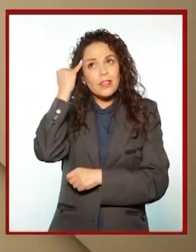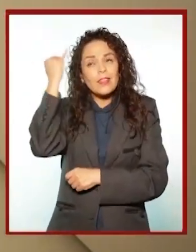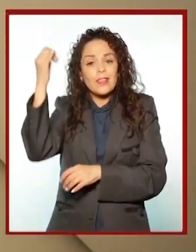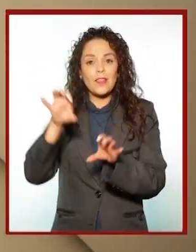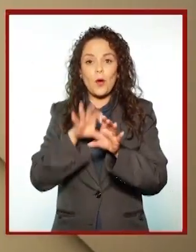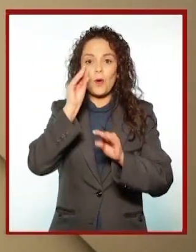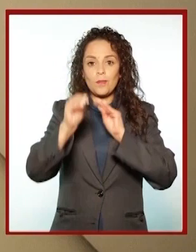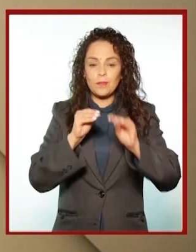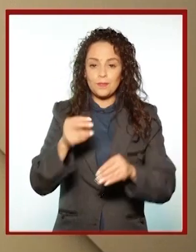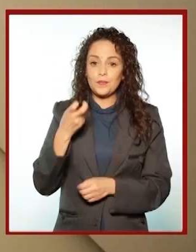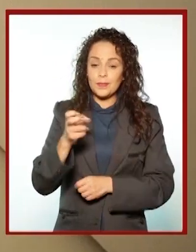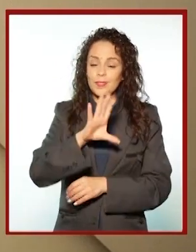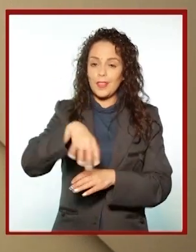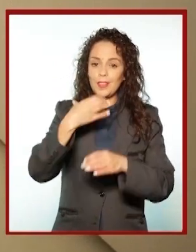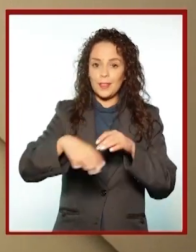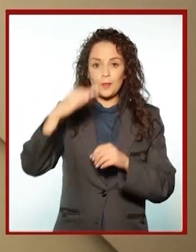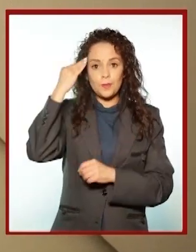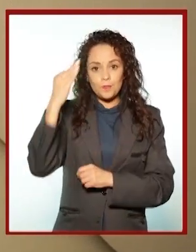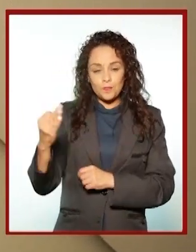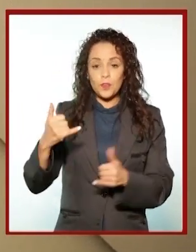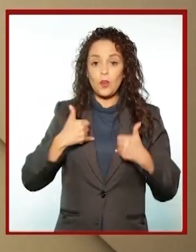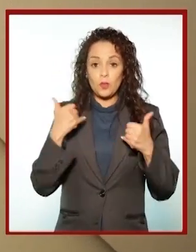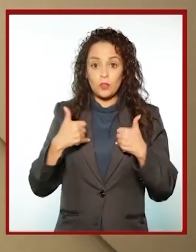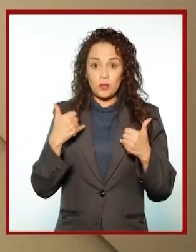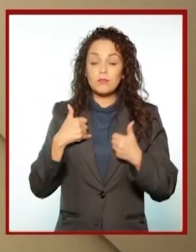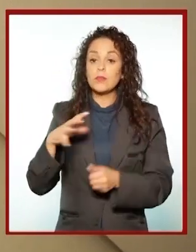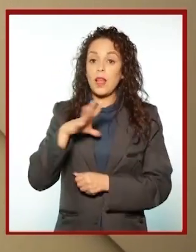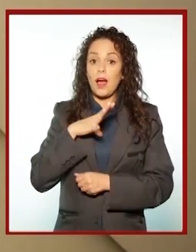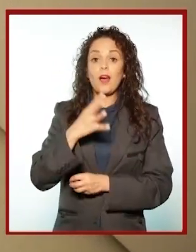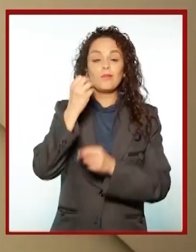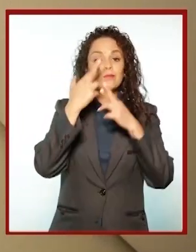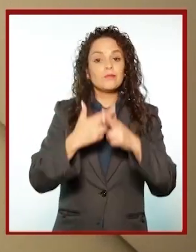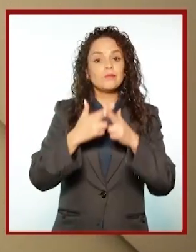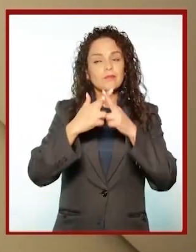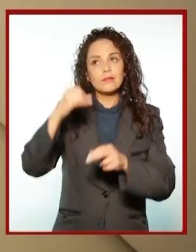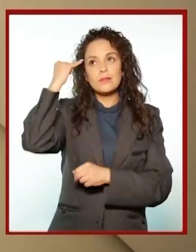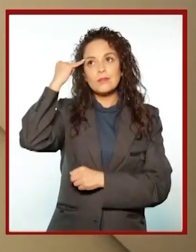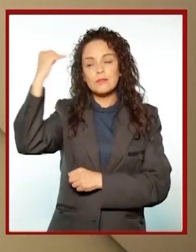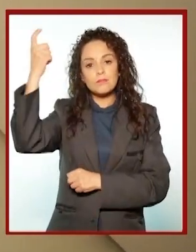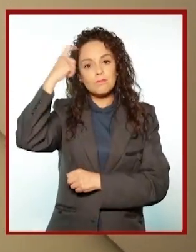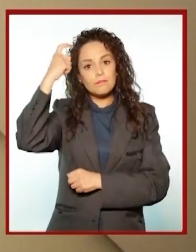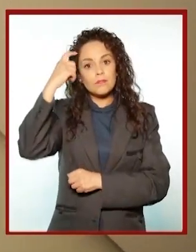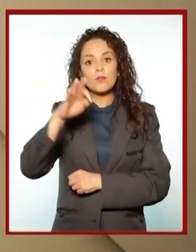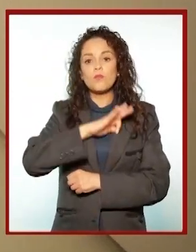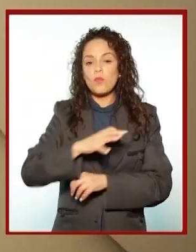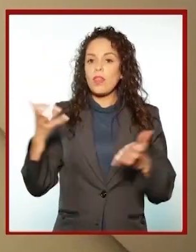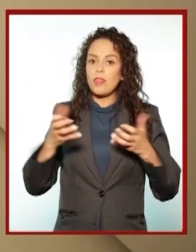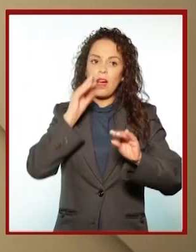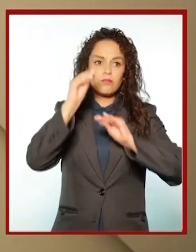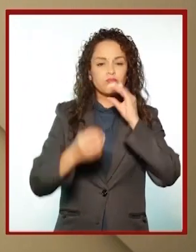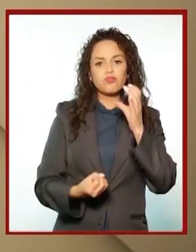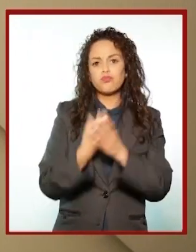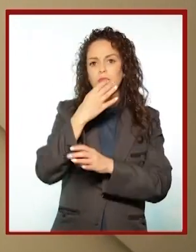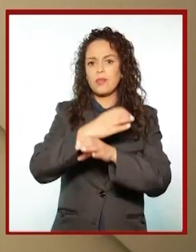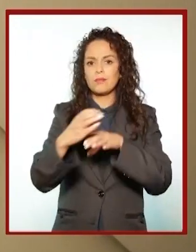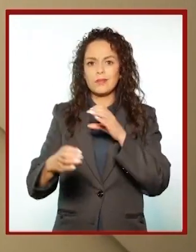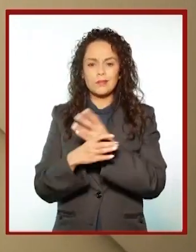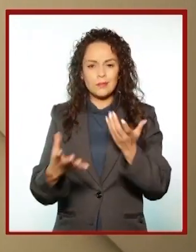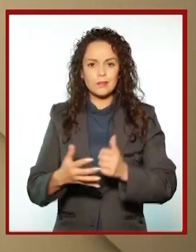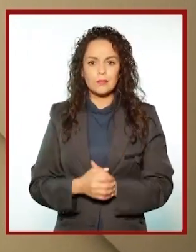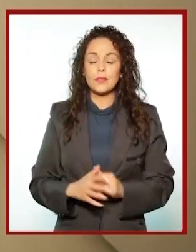de despedirnos. Recuerda que las y los jóvenes tenemos una gran imaginación, capacidad y creatividad.